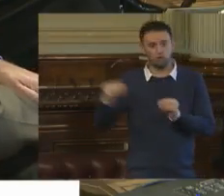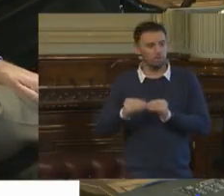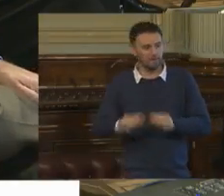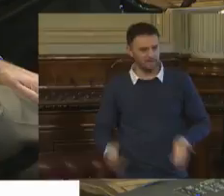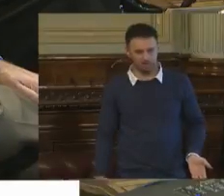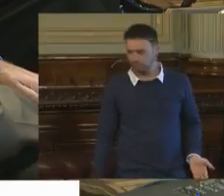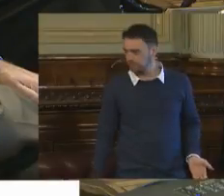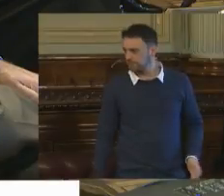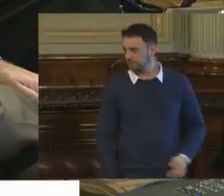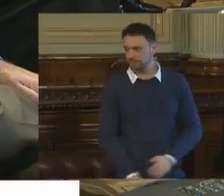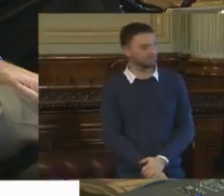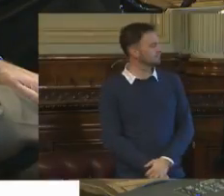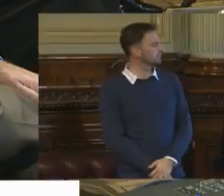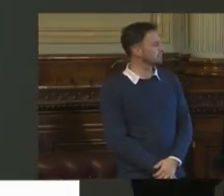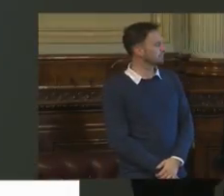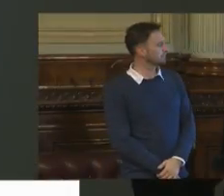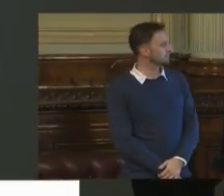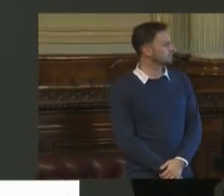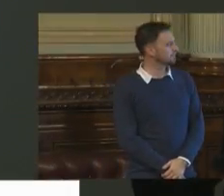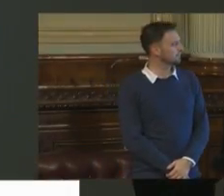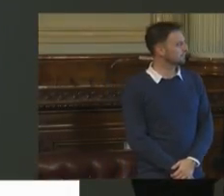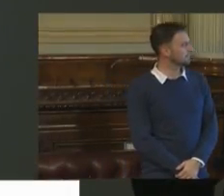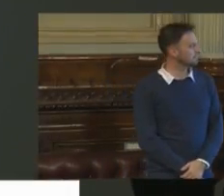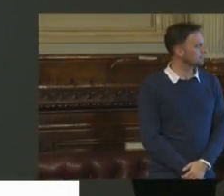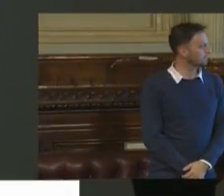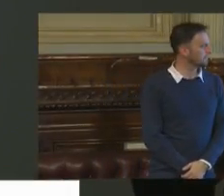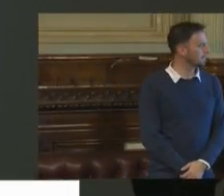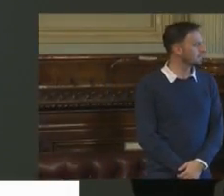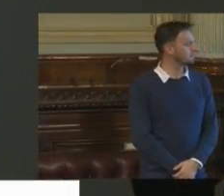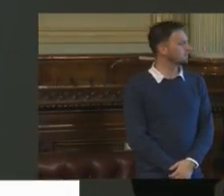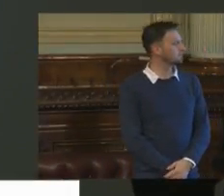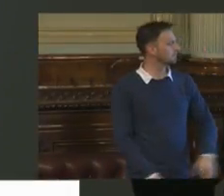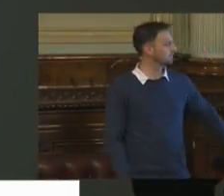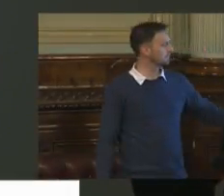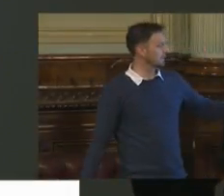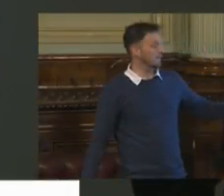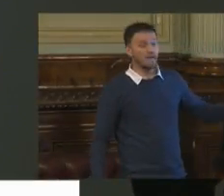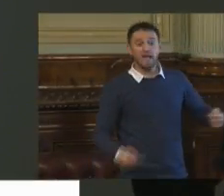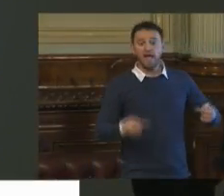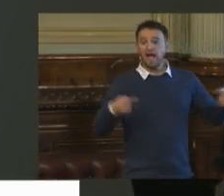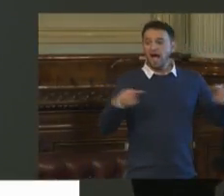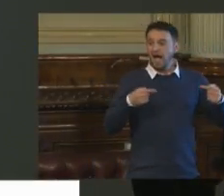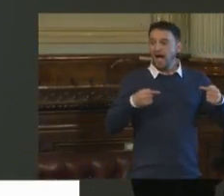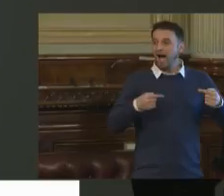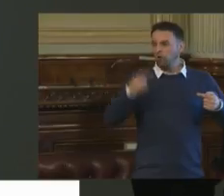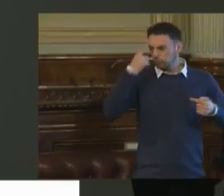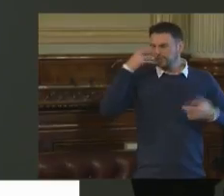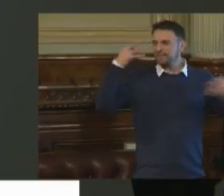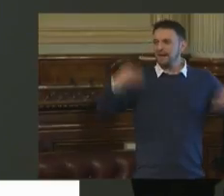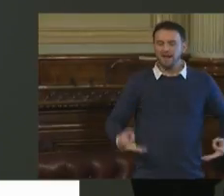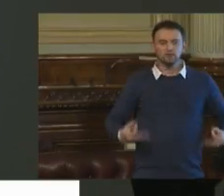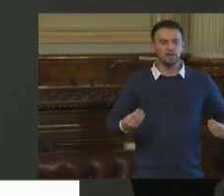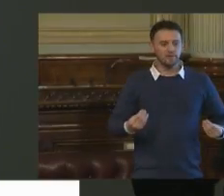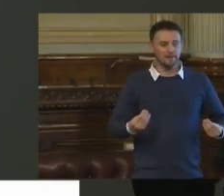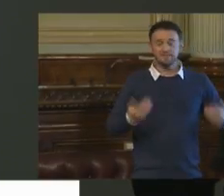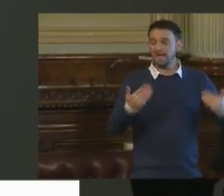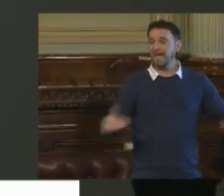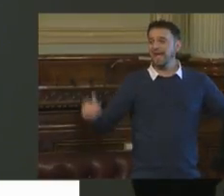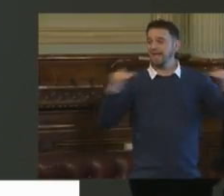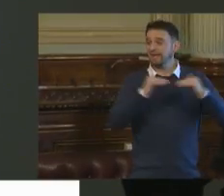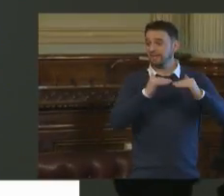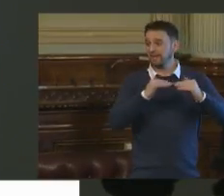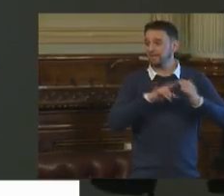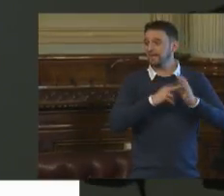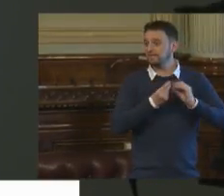manera pasamos al siguiente y los ajustes razonables en realidad tienen que ver con la